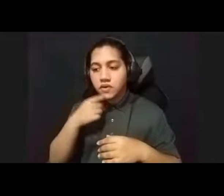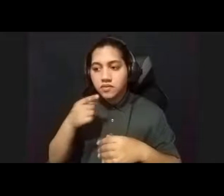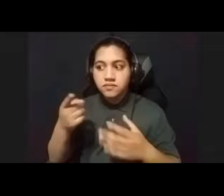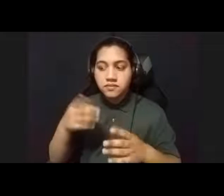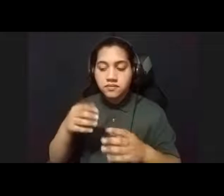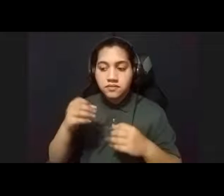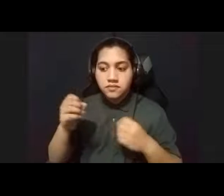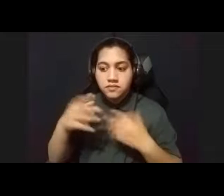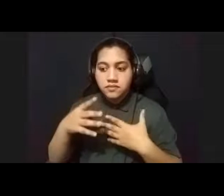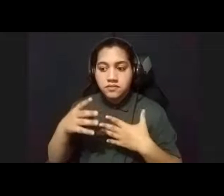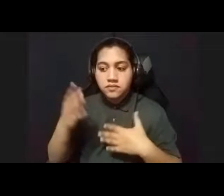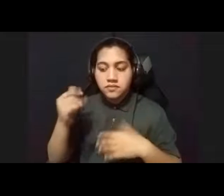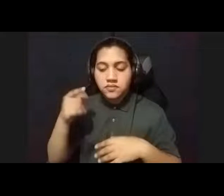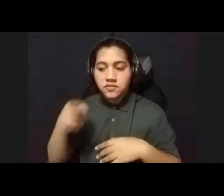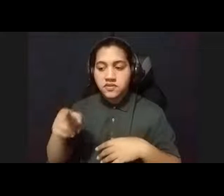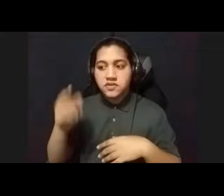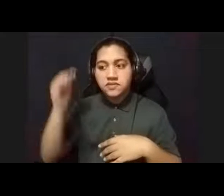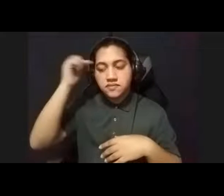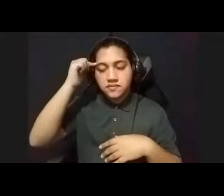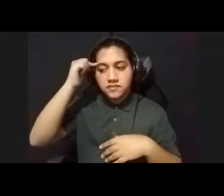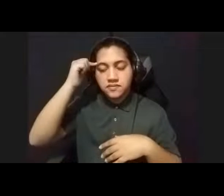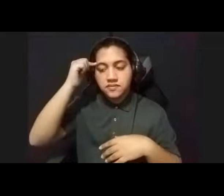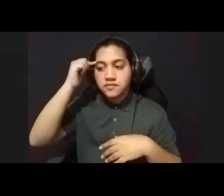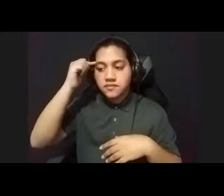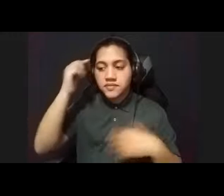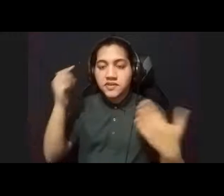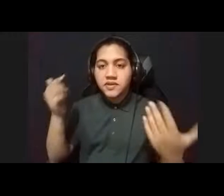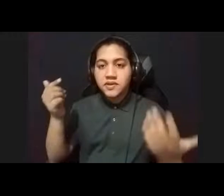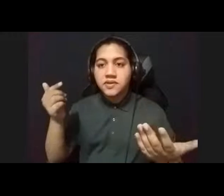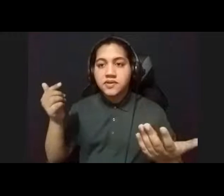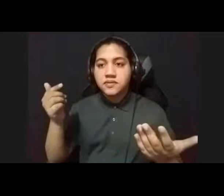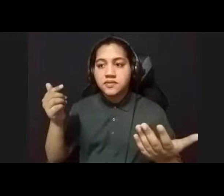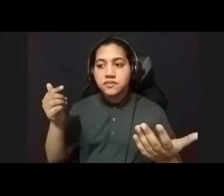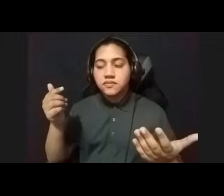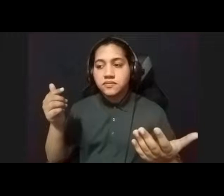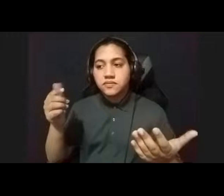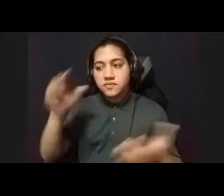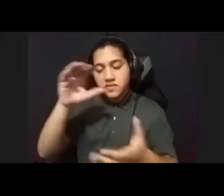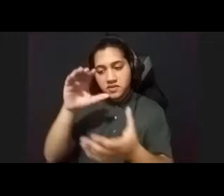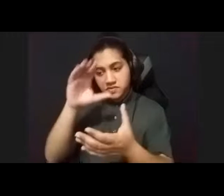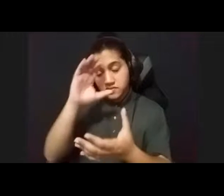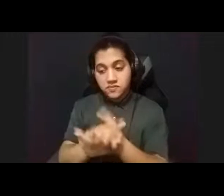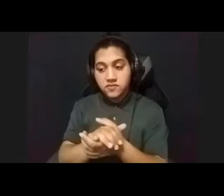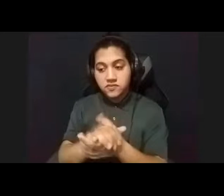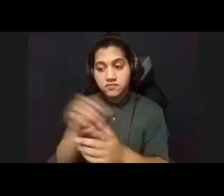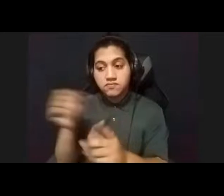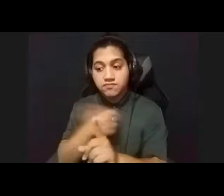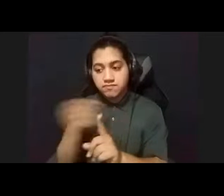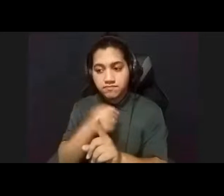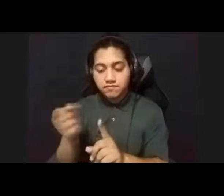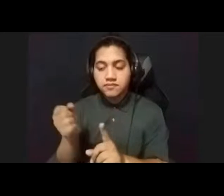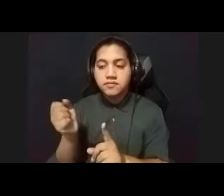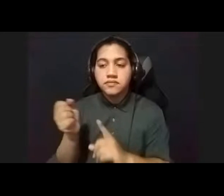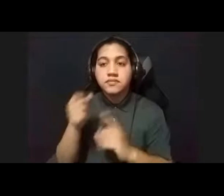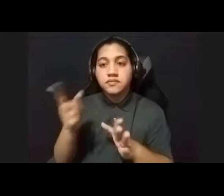poco, porque ella tiene conciencia de que el marido le va a pegar. De hecho, en el cuento y en casi todas